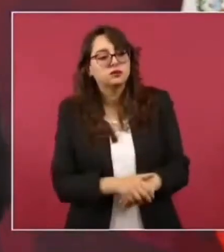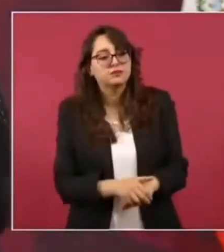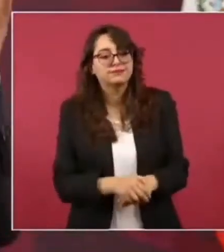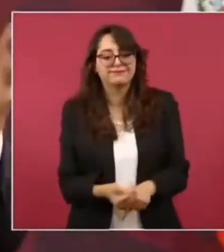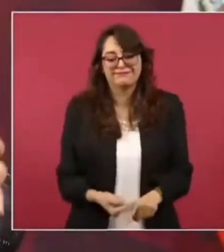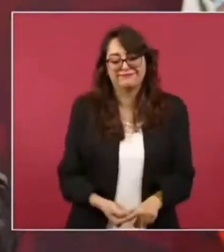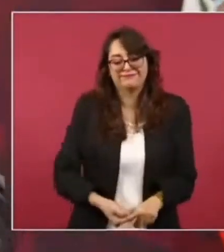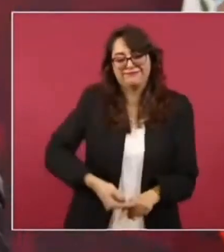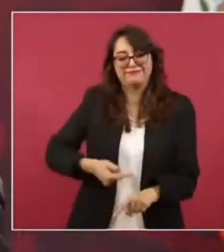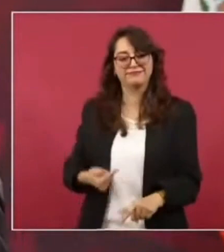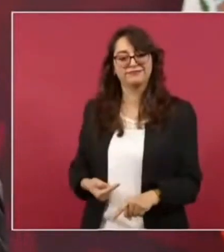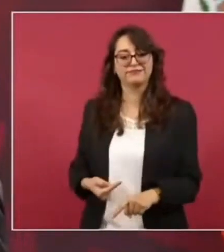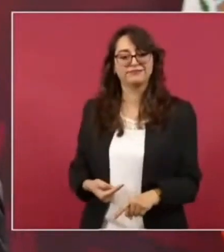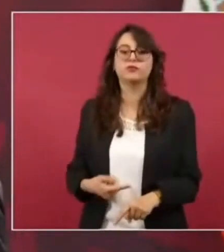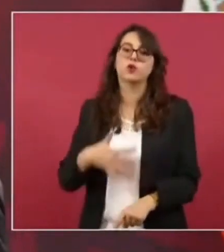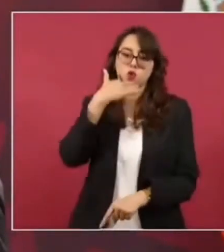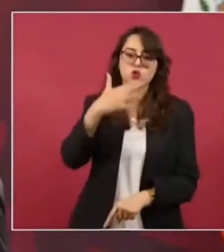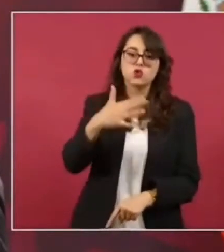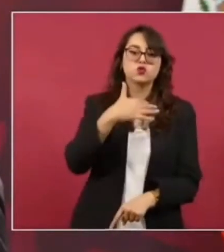Ahora les voy a presumir,